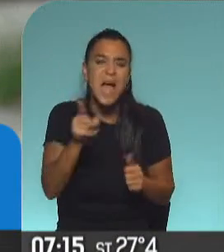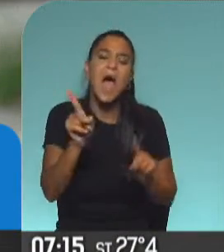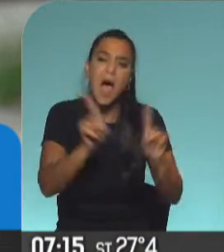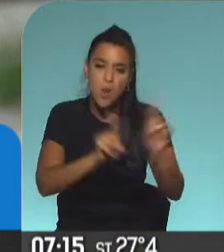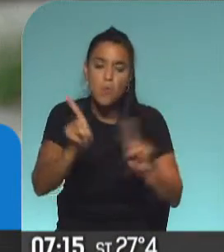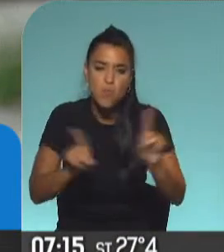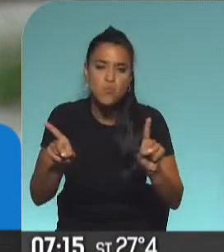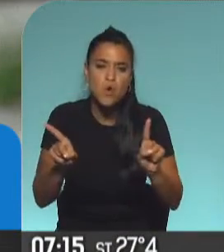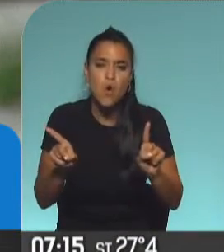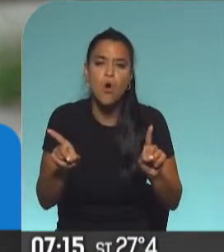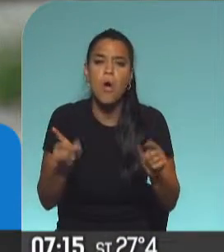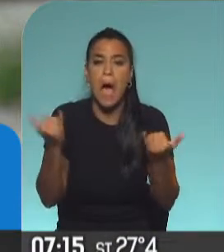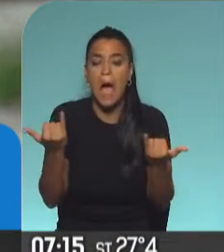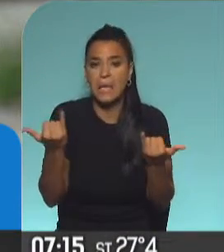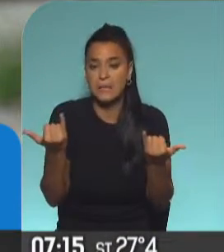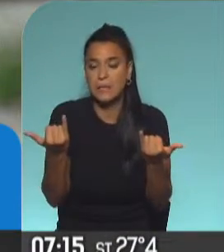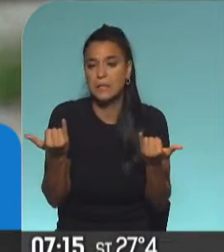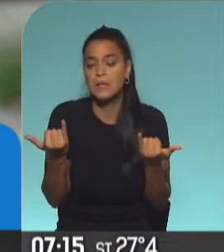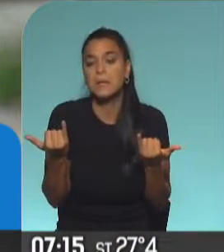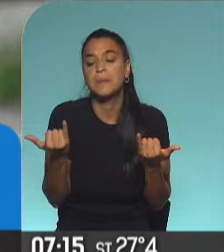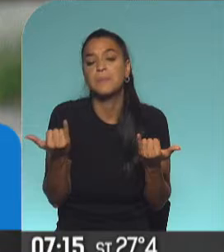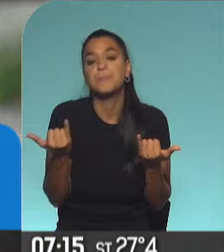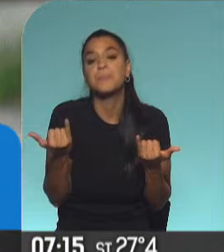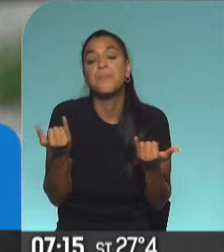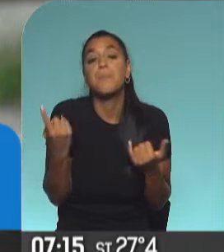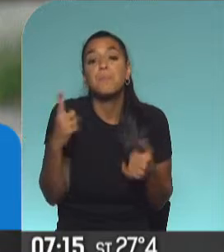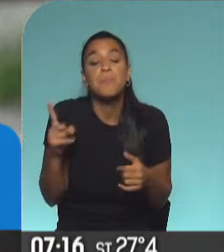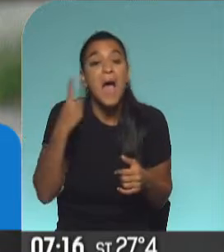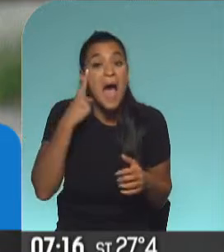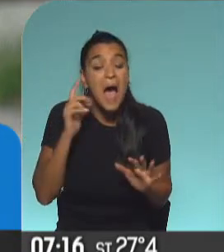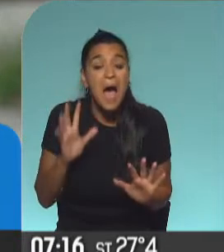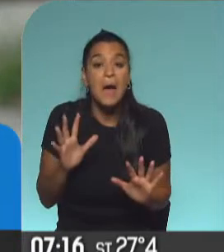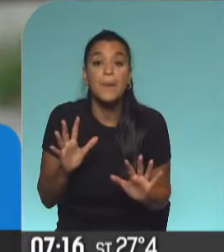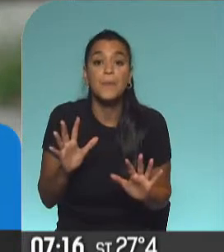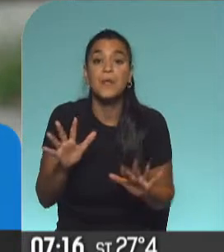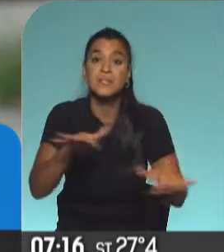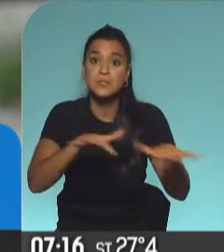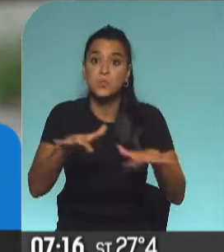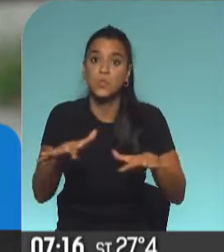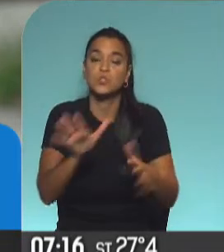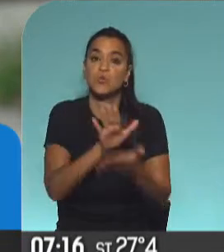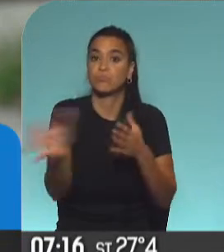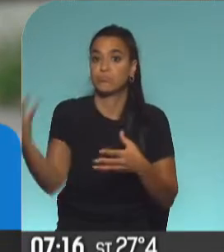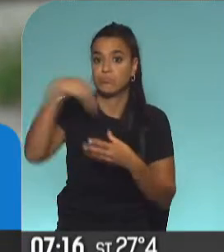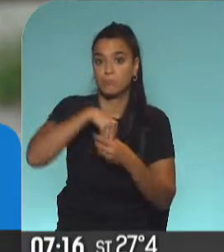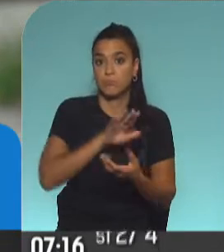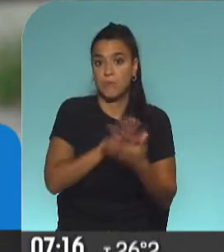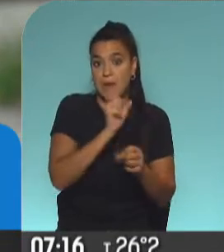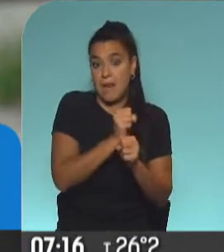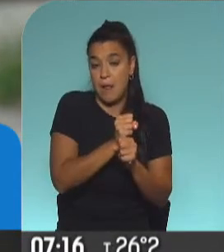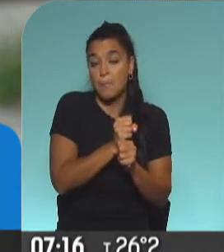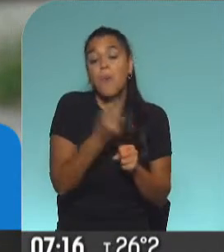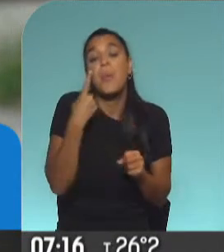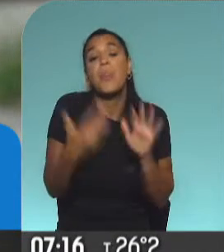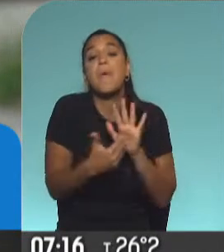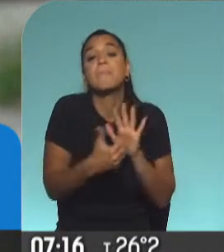casos, a ese punto, con lo cual se pueden empezar a ver ya esas situaciones. Por supuesto que eso va a depender